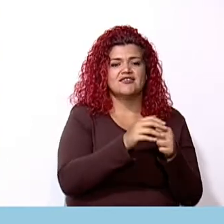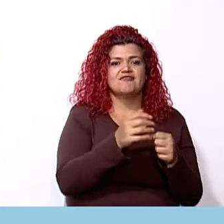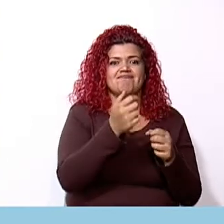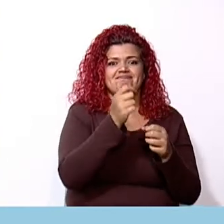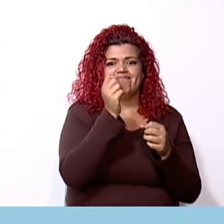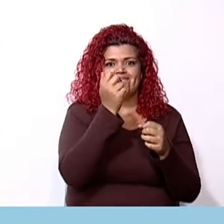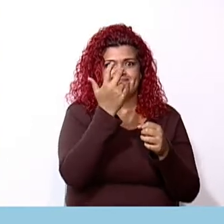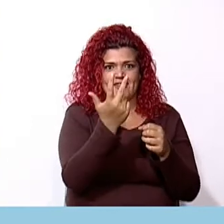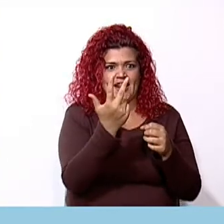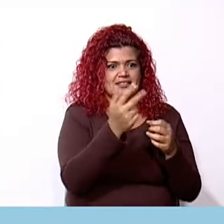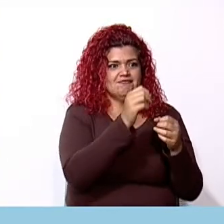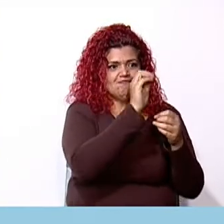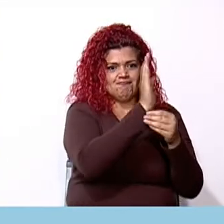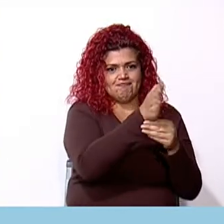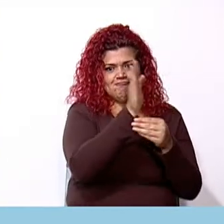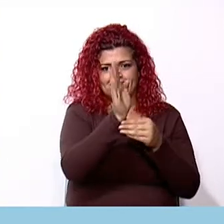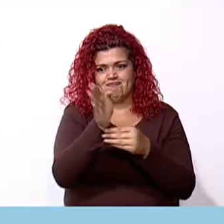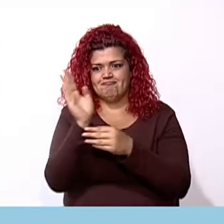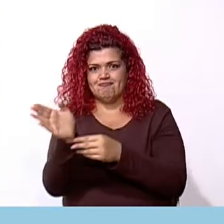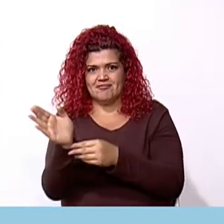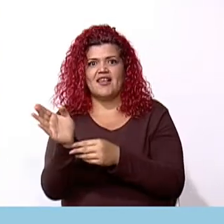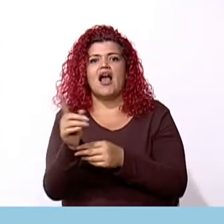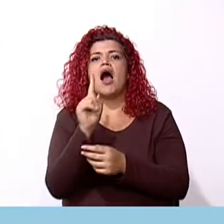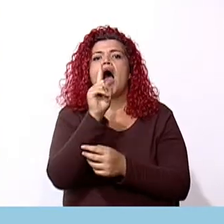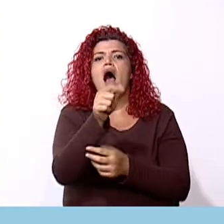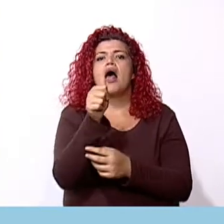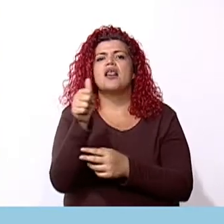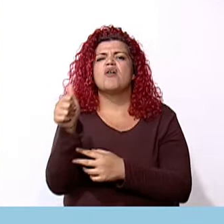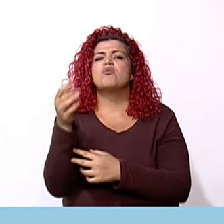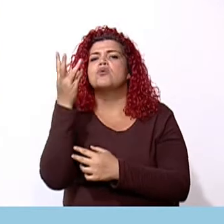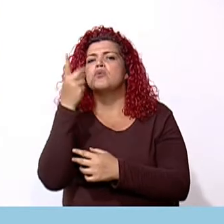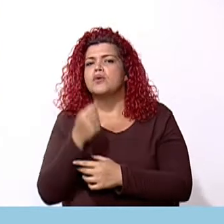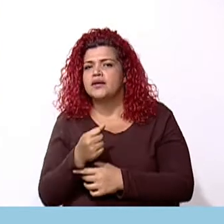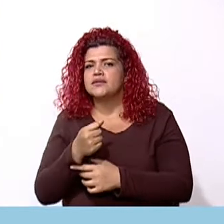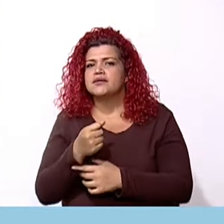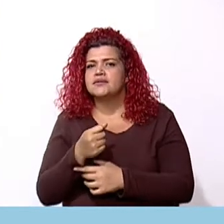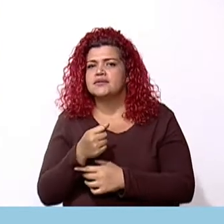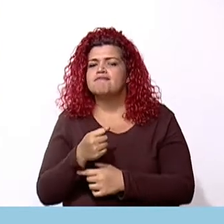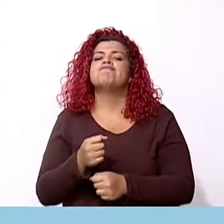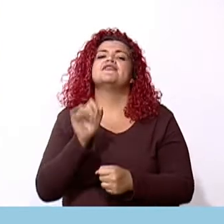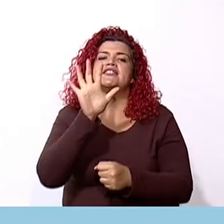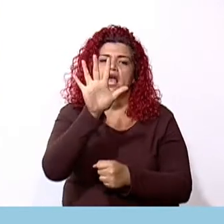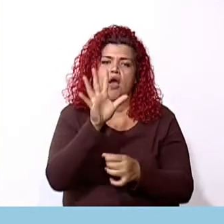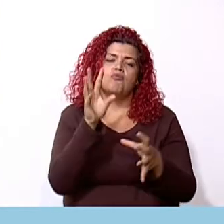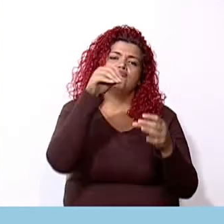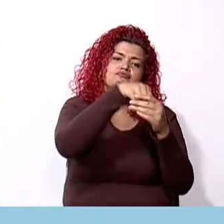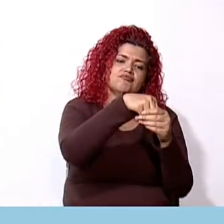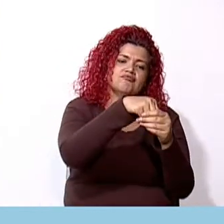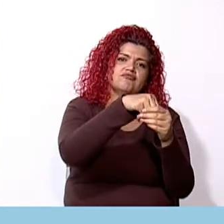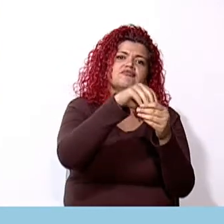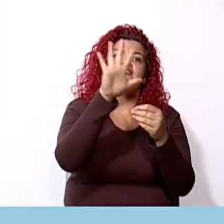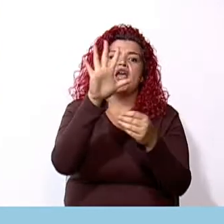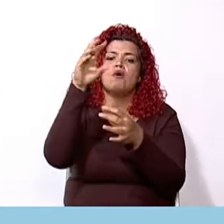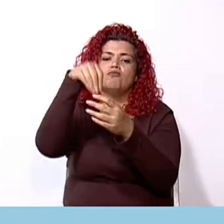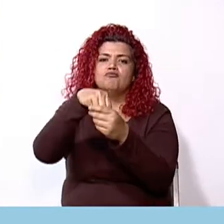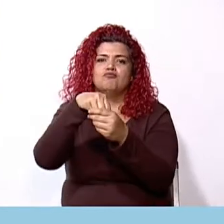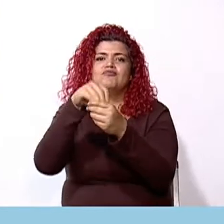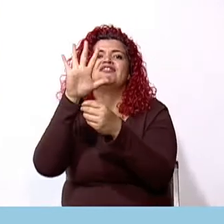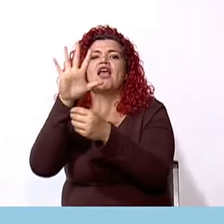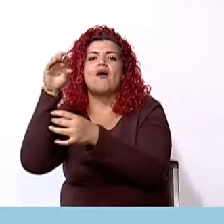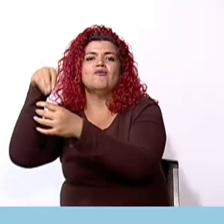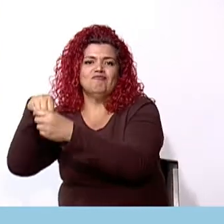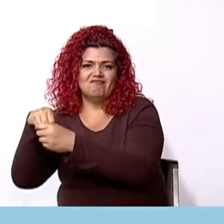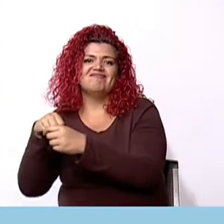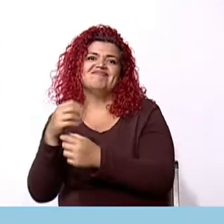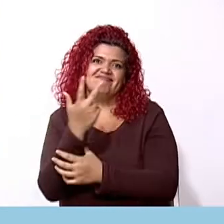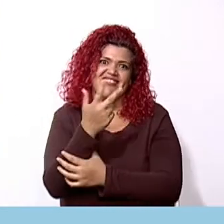repartidos en 3 botas, a cada una le corresponden 5 chocolates. Muy